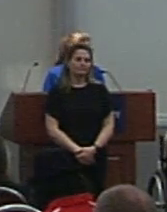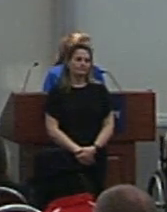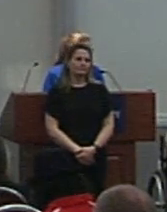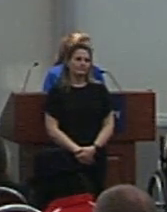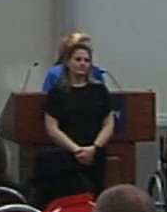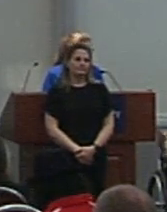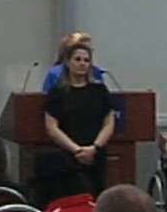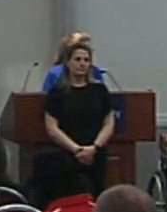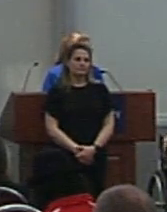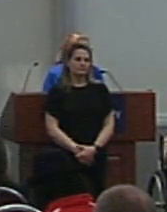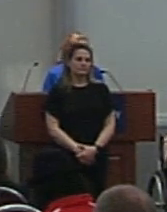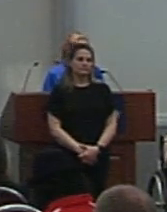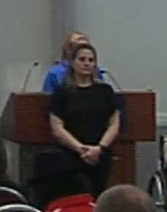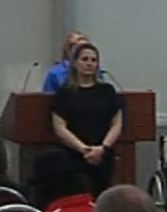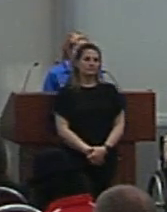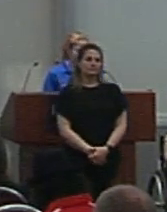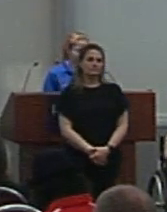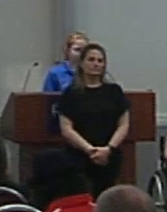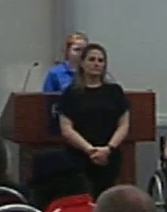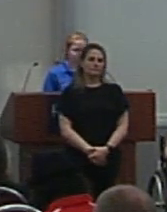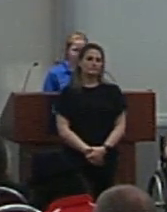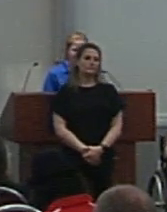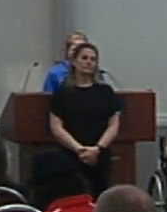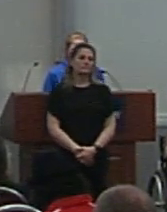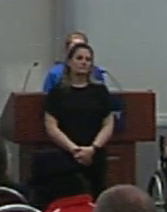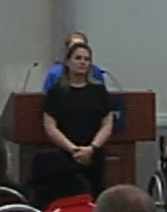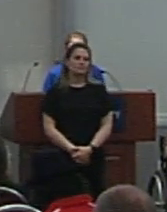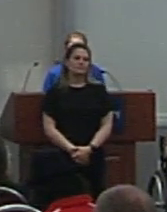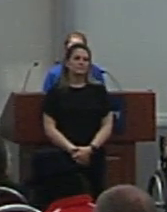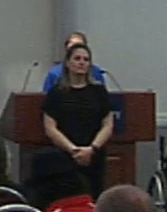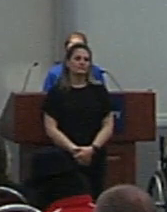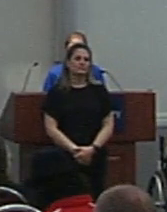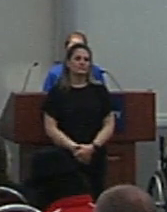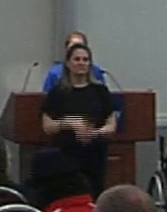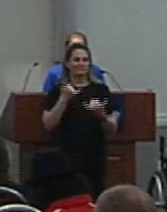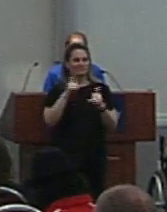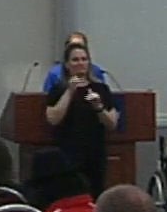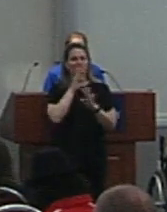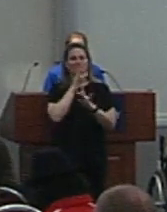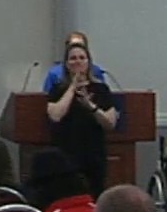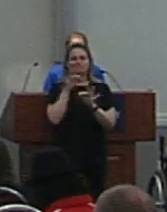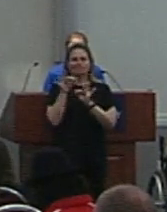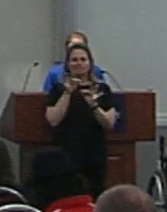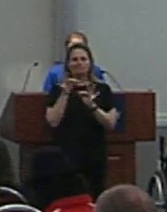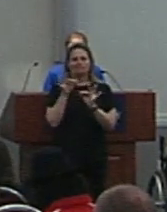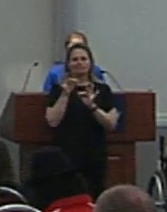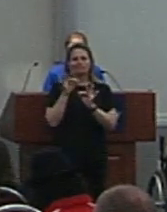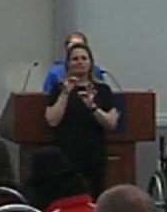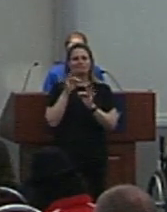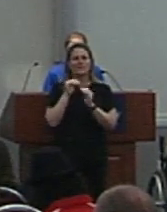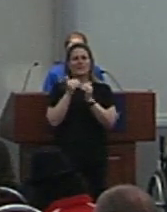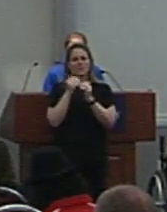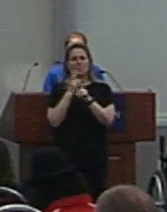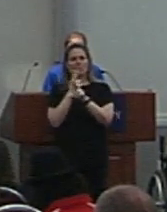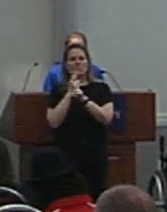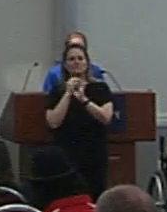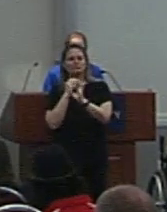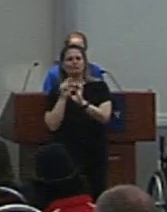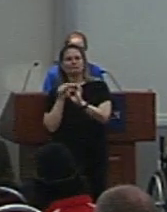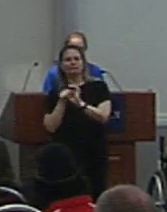español, pues Done o listo. Si tiene cualquier dificultad, por favor, comunícase con nosotros en el